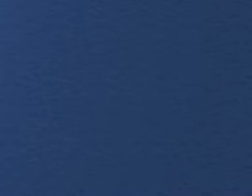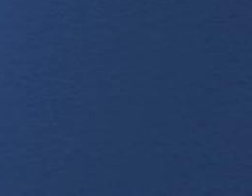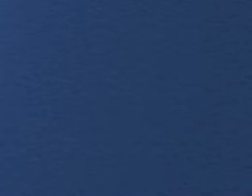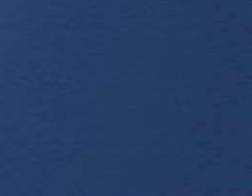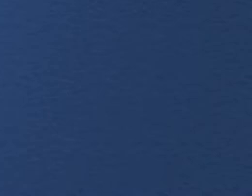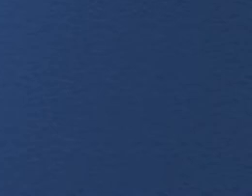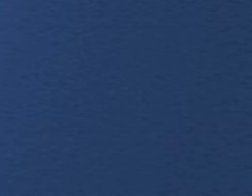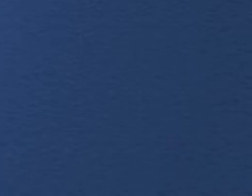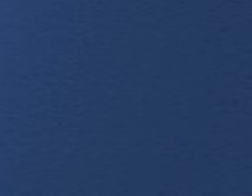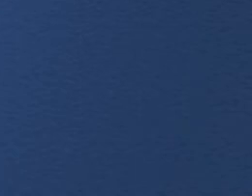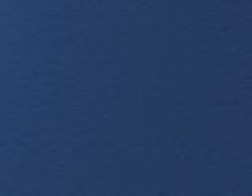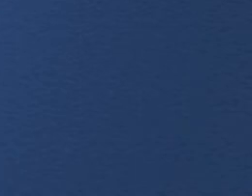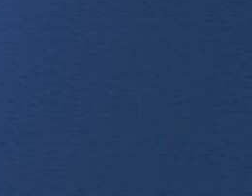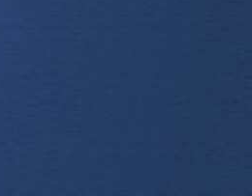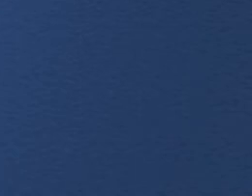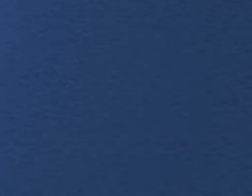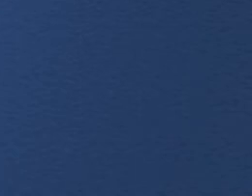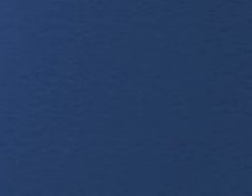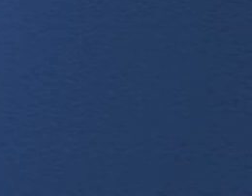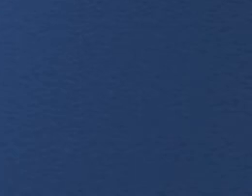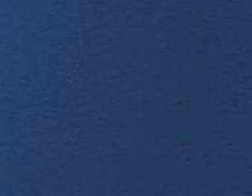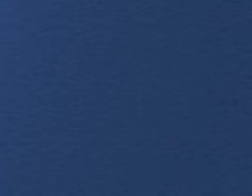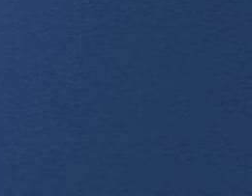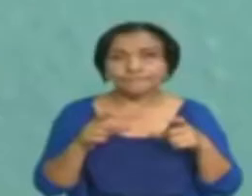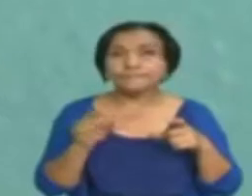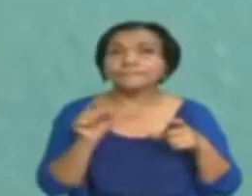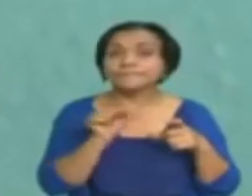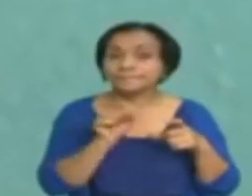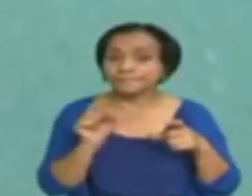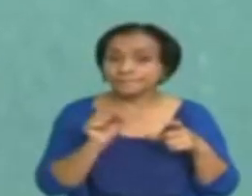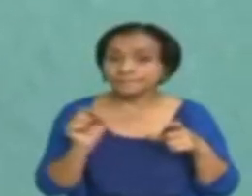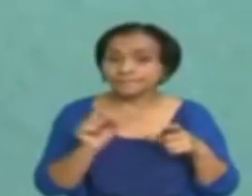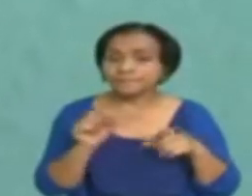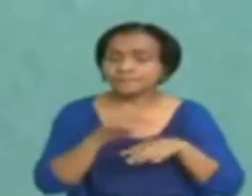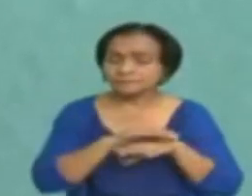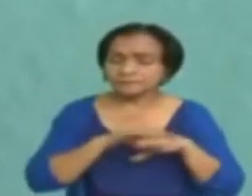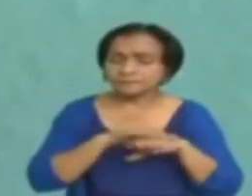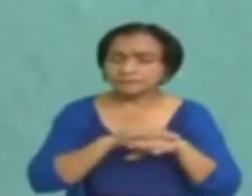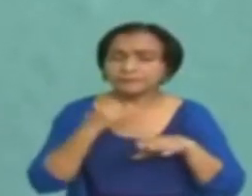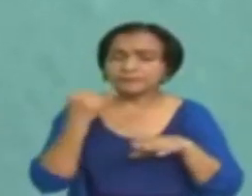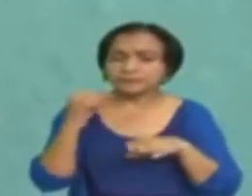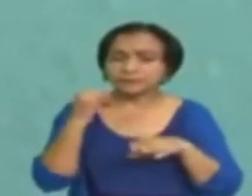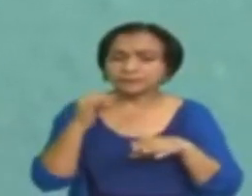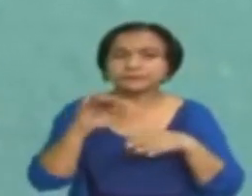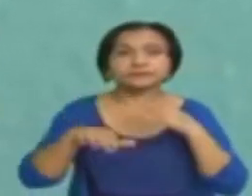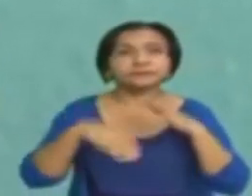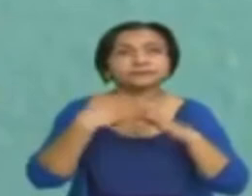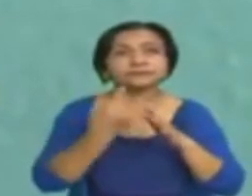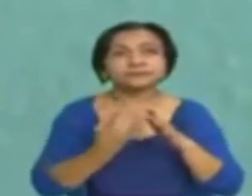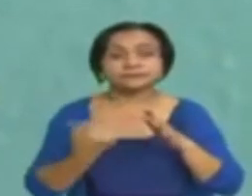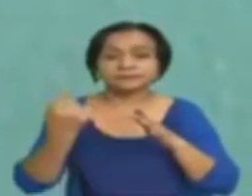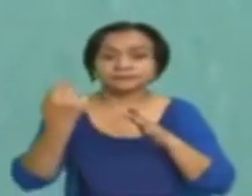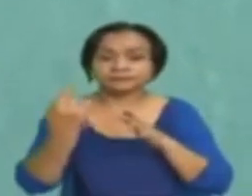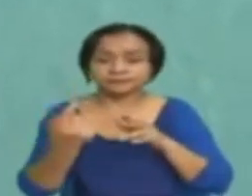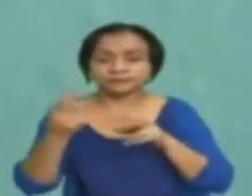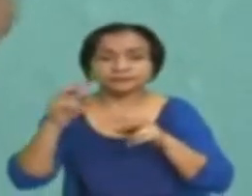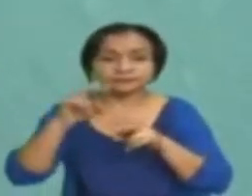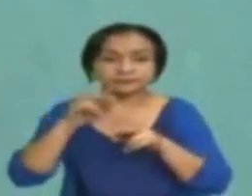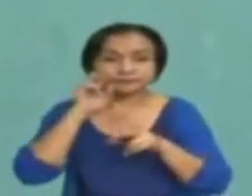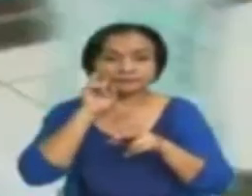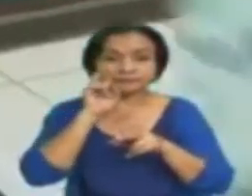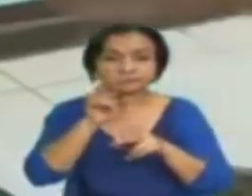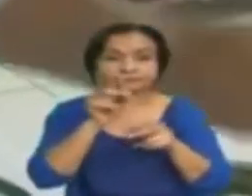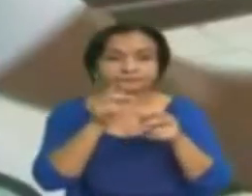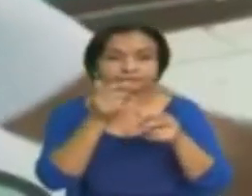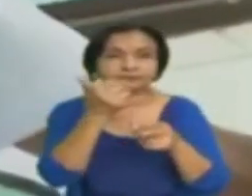que se están aplicando funcionan contra todas estas variantes. Una persona, ¿qué no sabemos en este momento? Y aquí también un poco